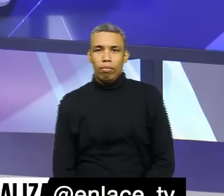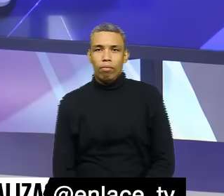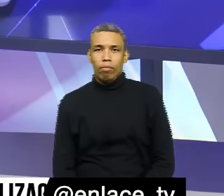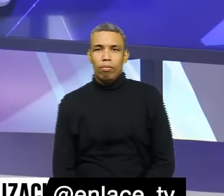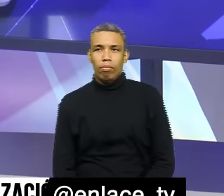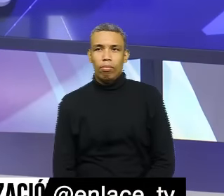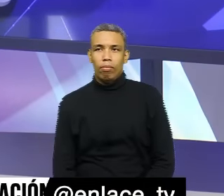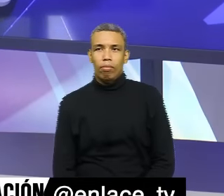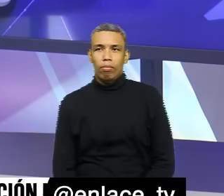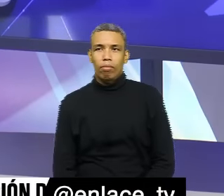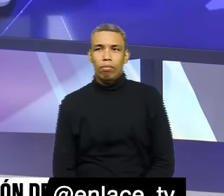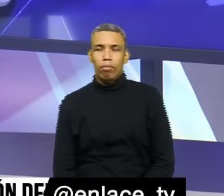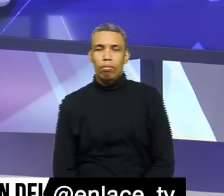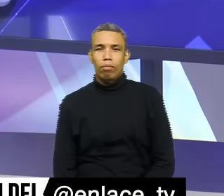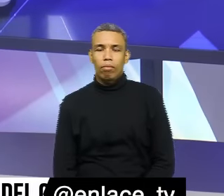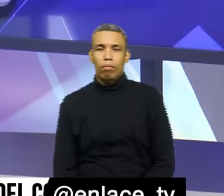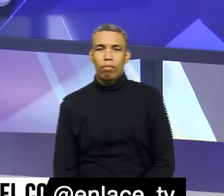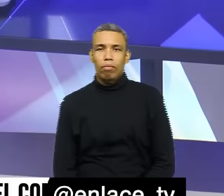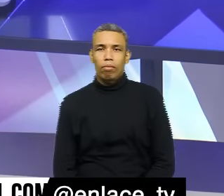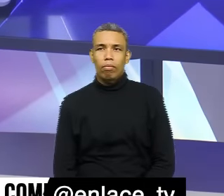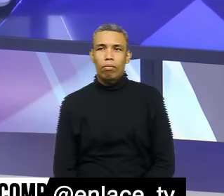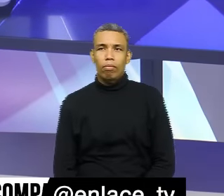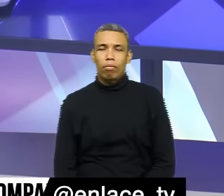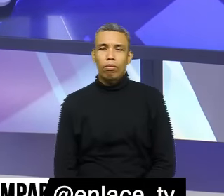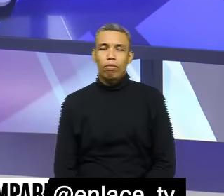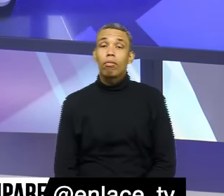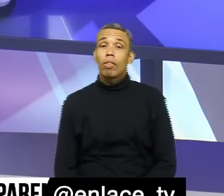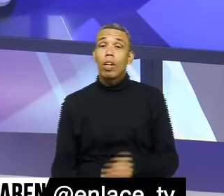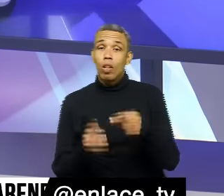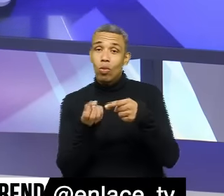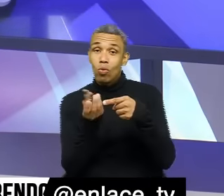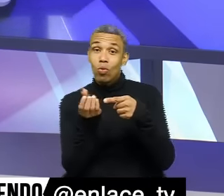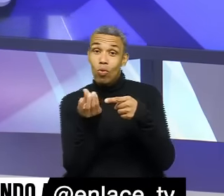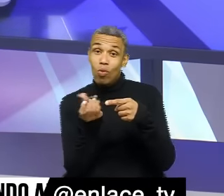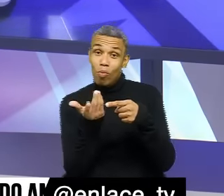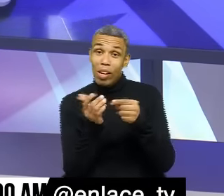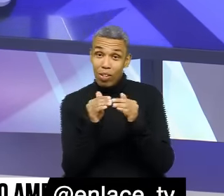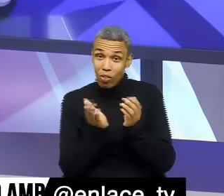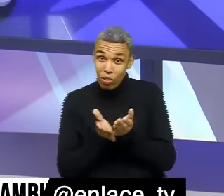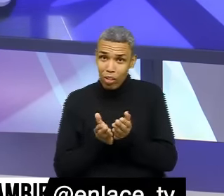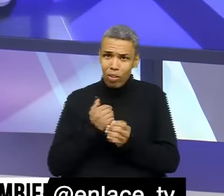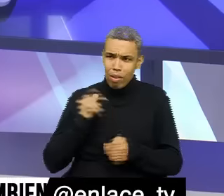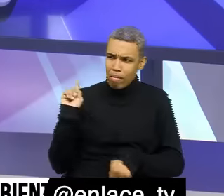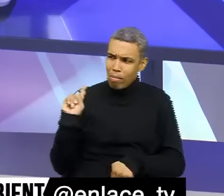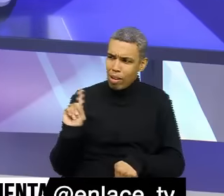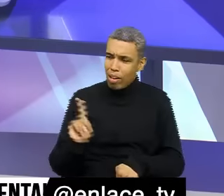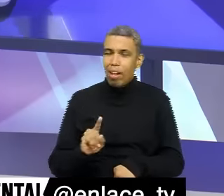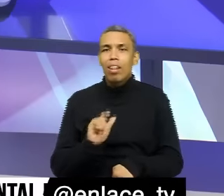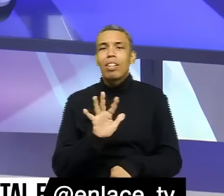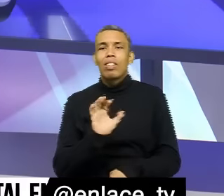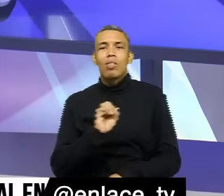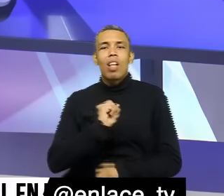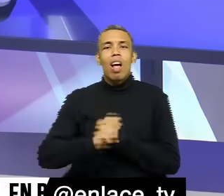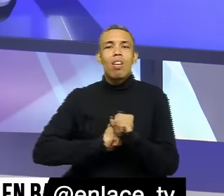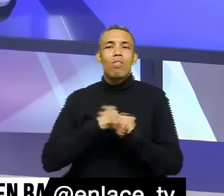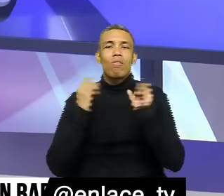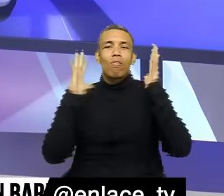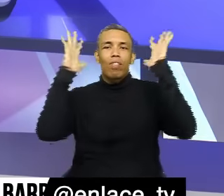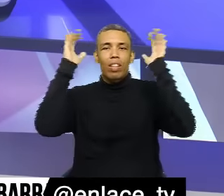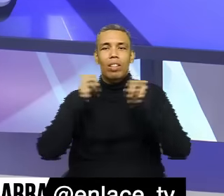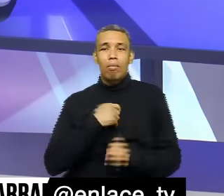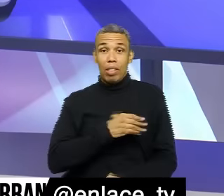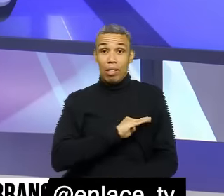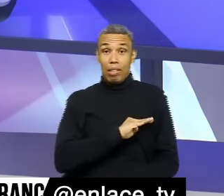En el marco de los 50 años de la Escuela Normal Superior Cristo Rey, la Administración Municipal entregó reconocimiento especial a la madre